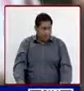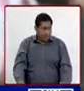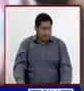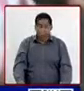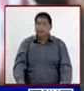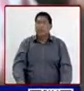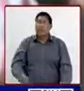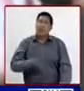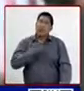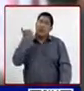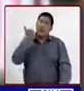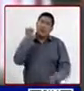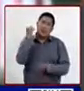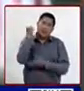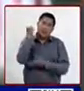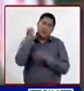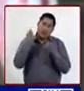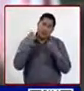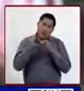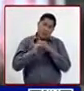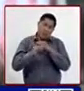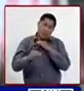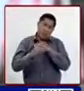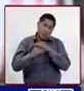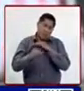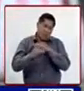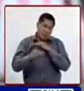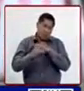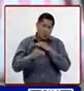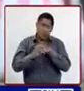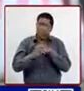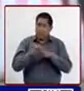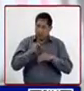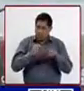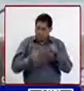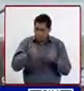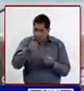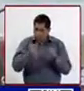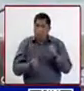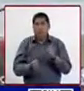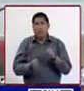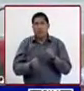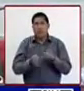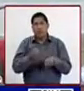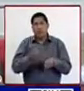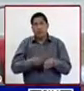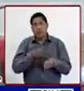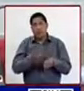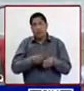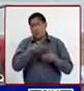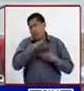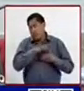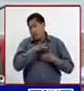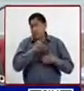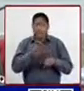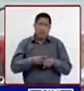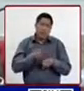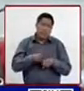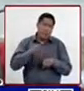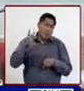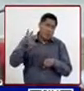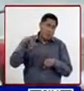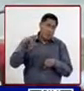Allá yo sigo trabajando con un micro, soy chofer nomás. Hay días que gano, hay días que no gano,